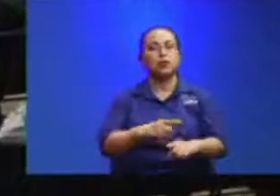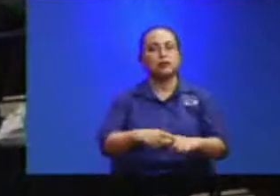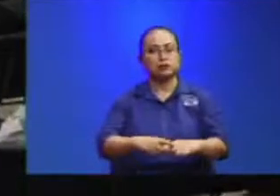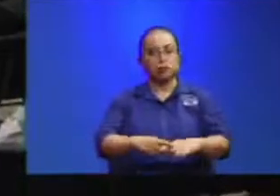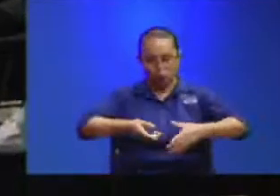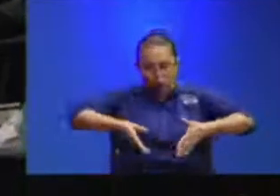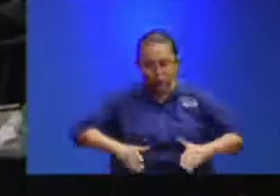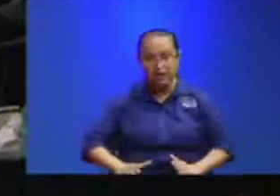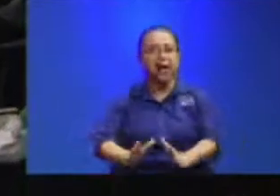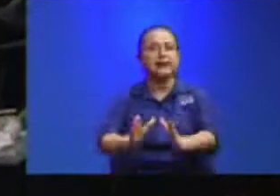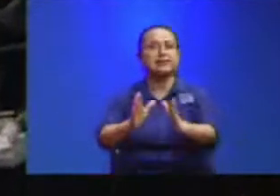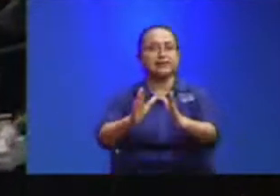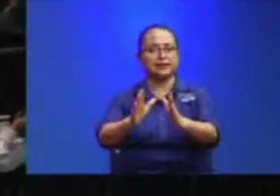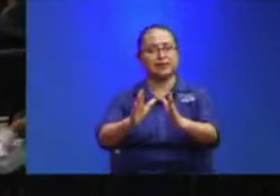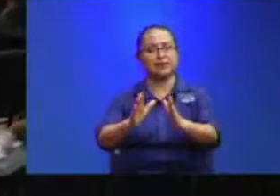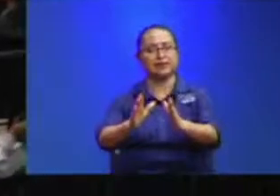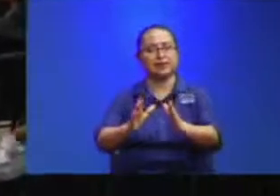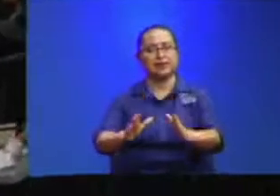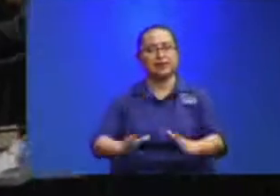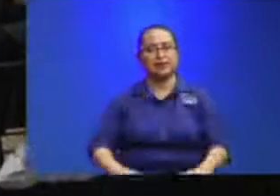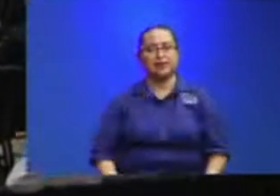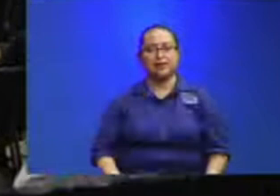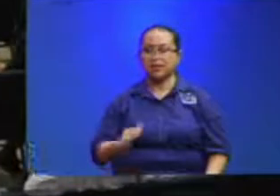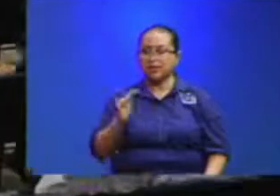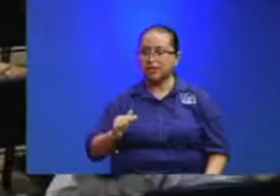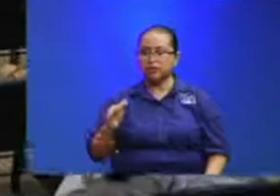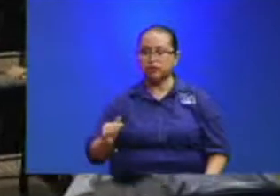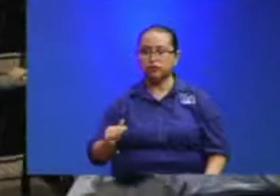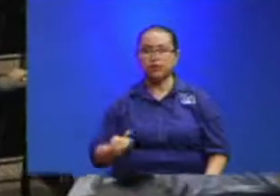la catedral porque tienen su tío que es obispo